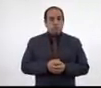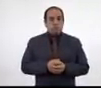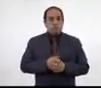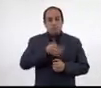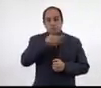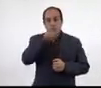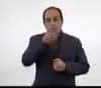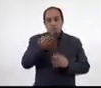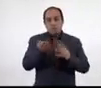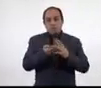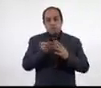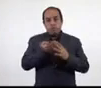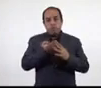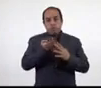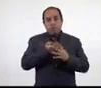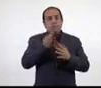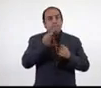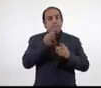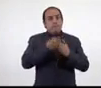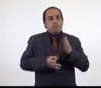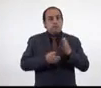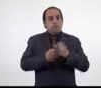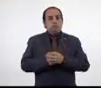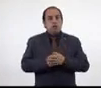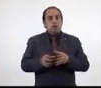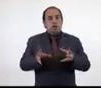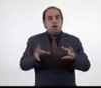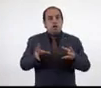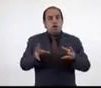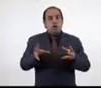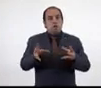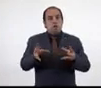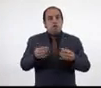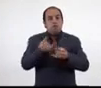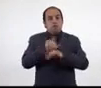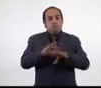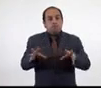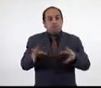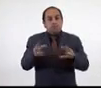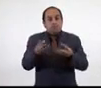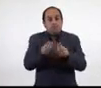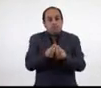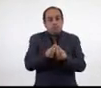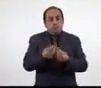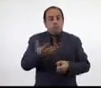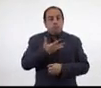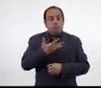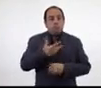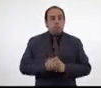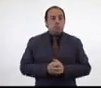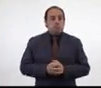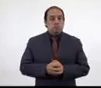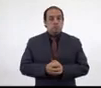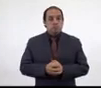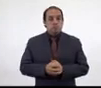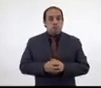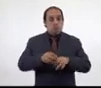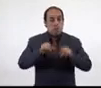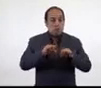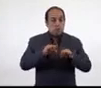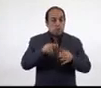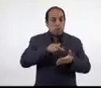la fase que queda es la de integración de toda esta información obtenida en campo en las